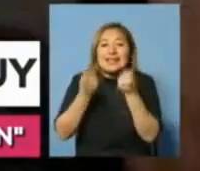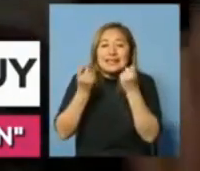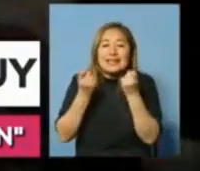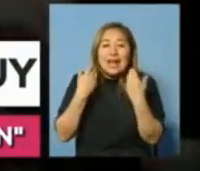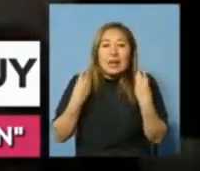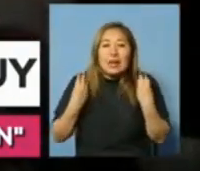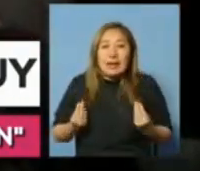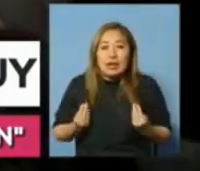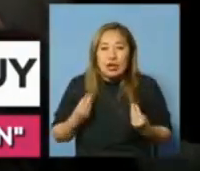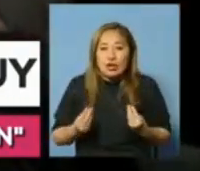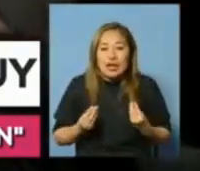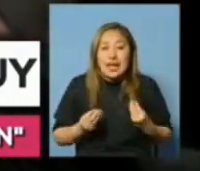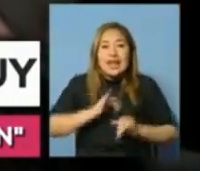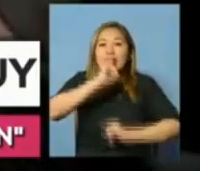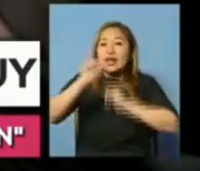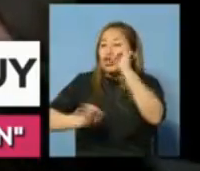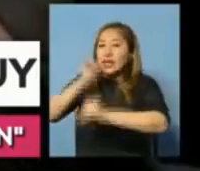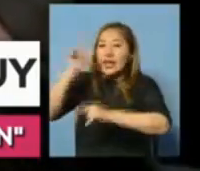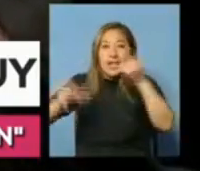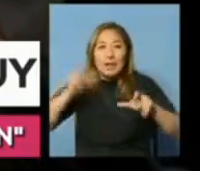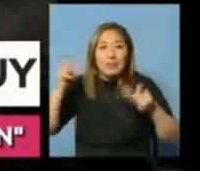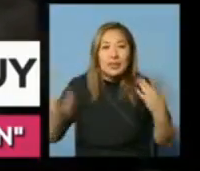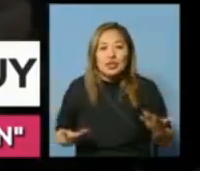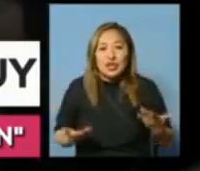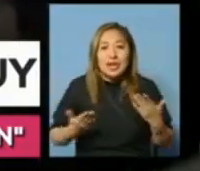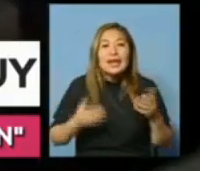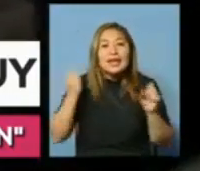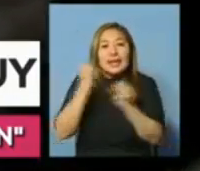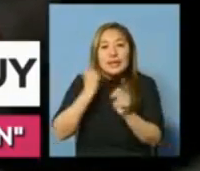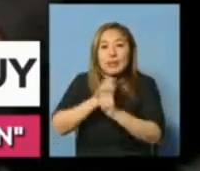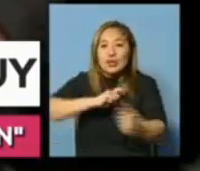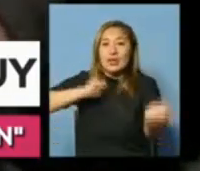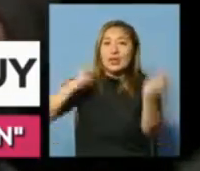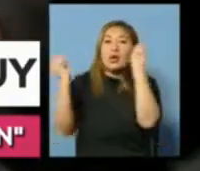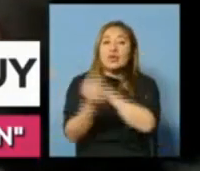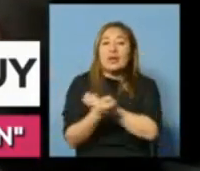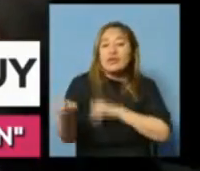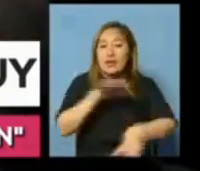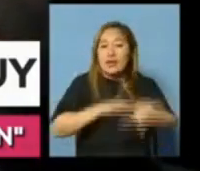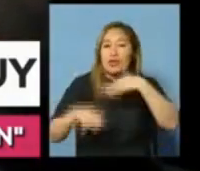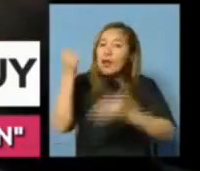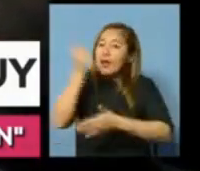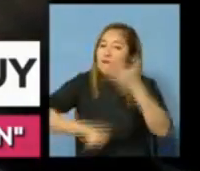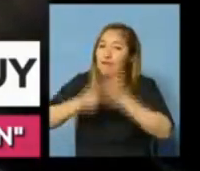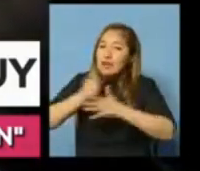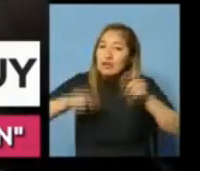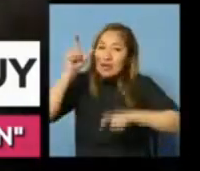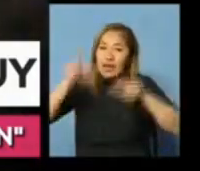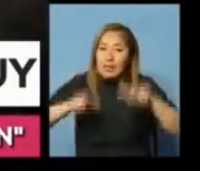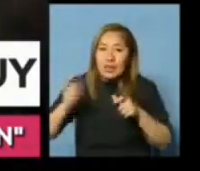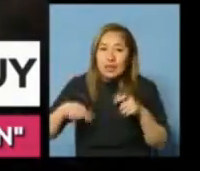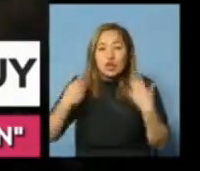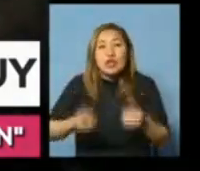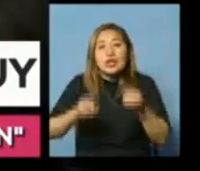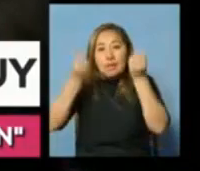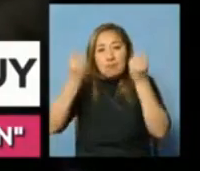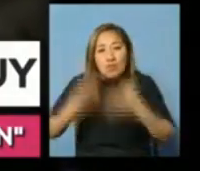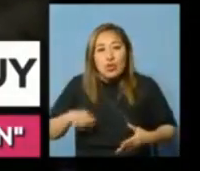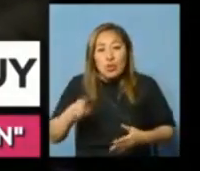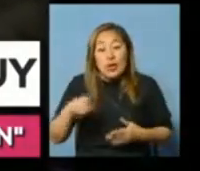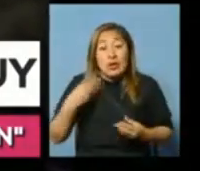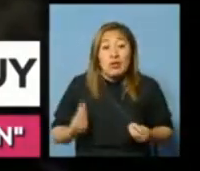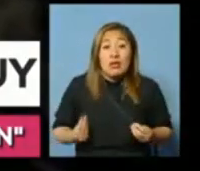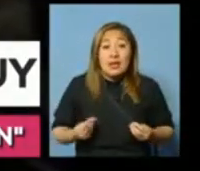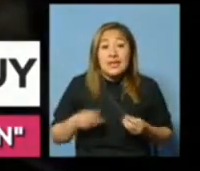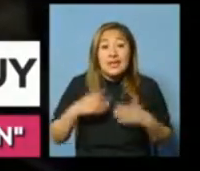interna de contarle a la gente que estamos haciendo un cambio estructural y que el esfuerzo que está haciendo la gente es muy valioso y